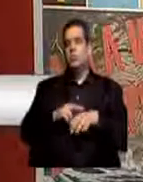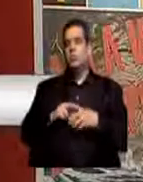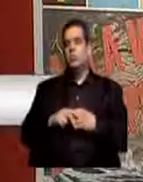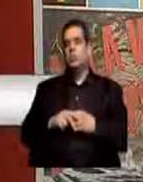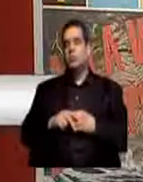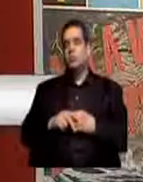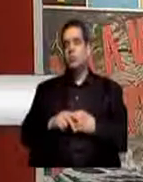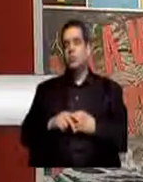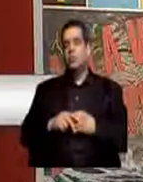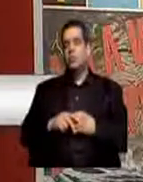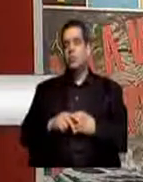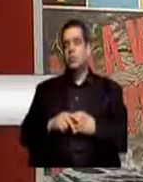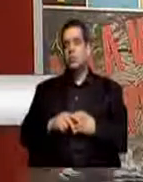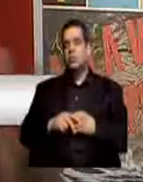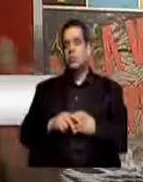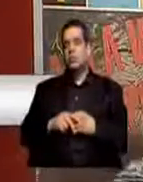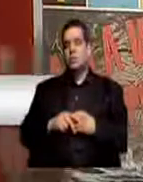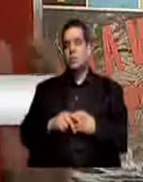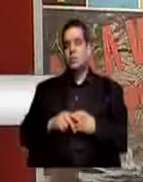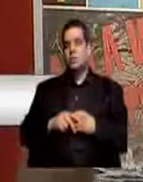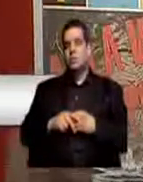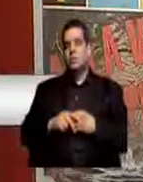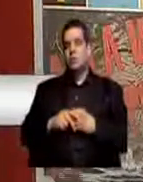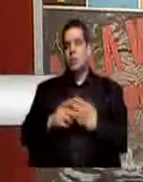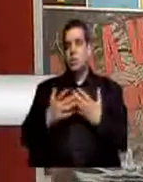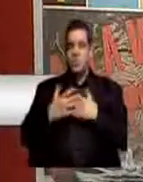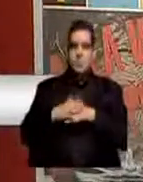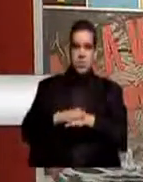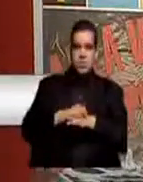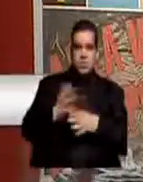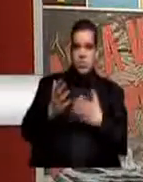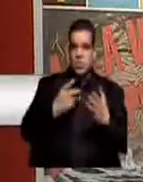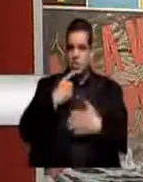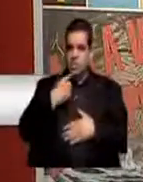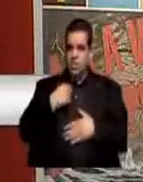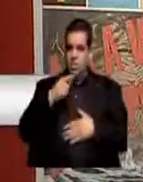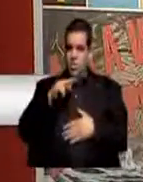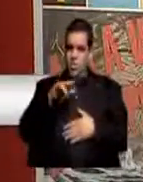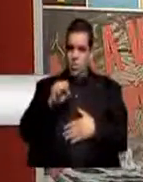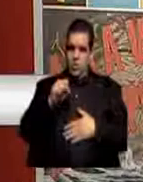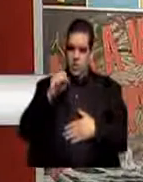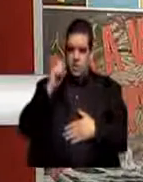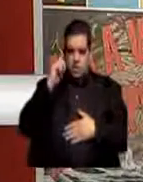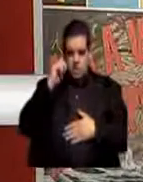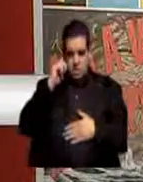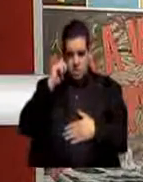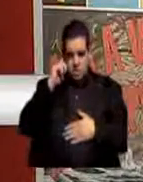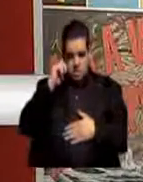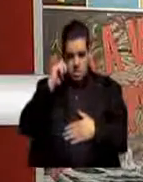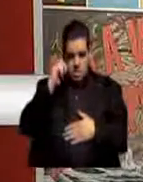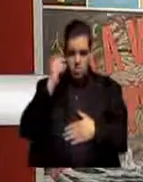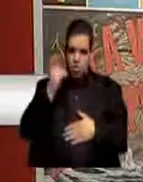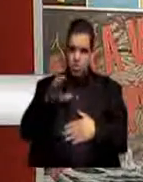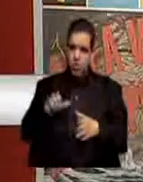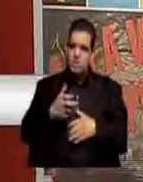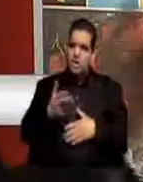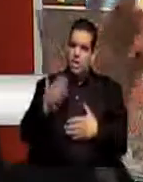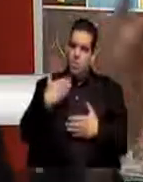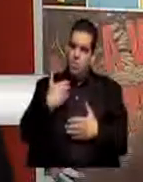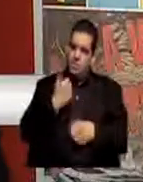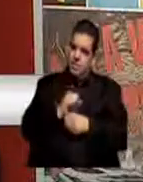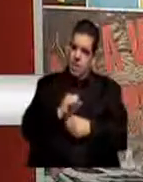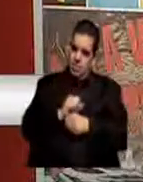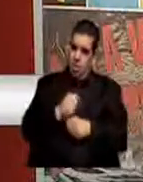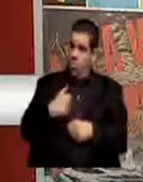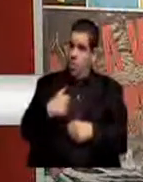fue el que me combinó y el que me dijo, Luis, ¿por qué tú no haces algo de mi trabajo? Yo dije, para mí